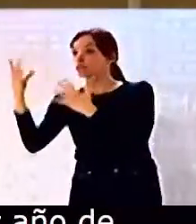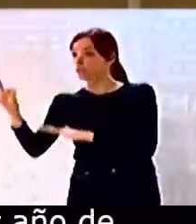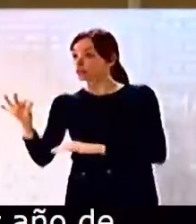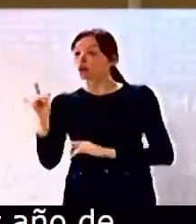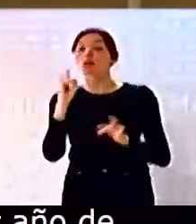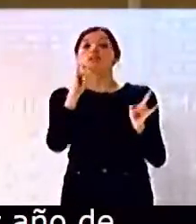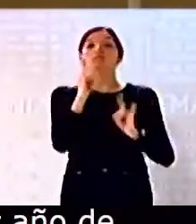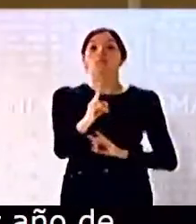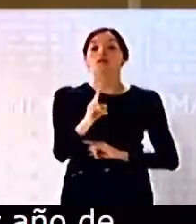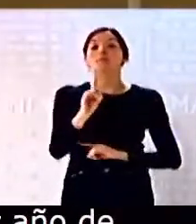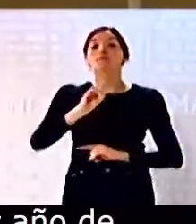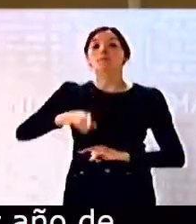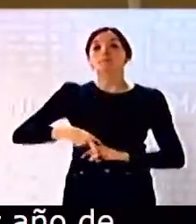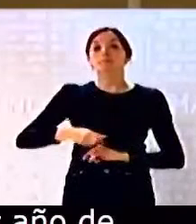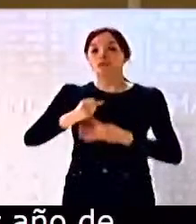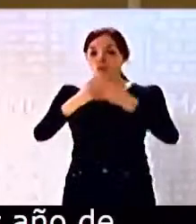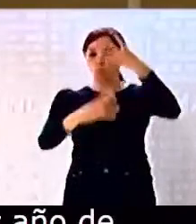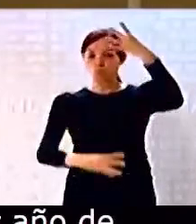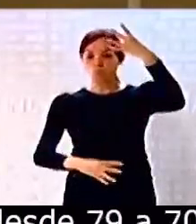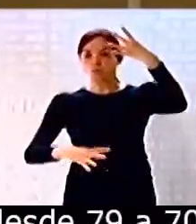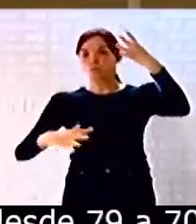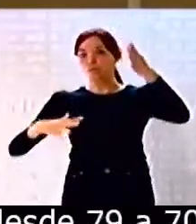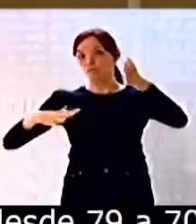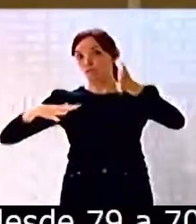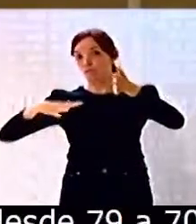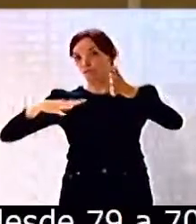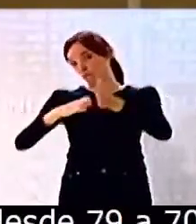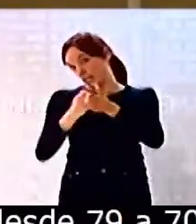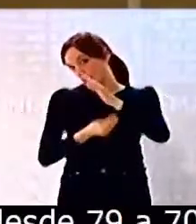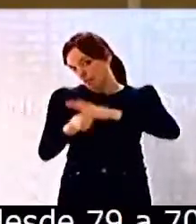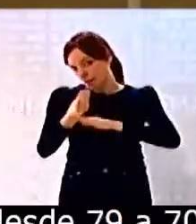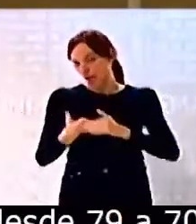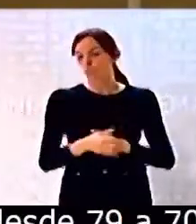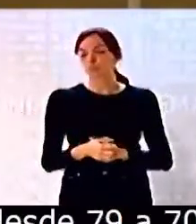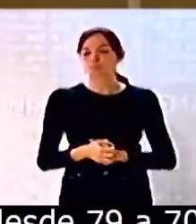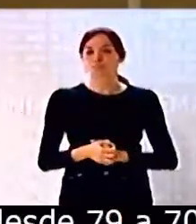por año de nacimiento. Sepan ustedes que